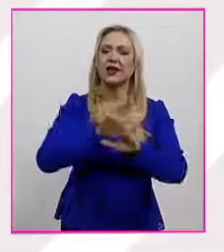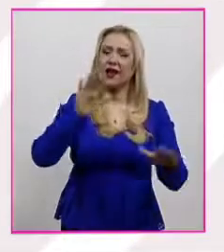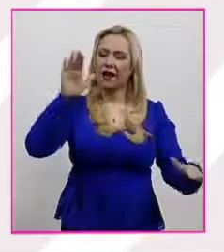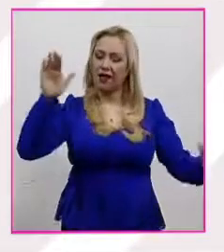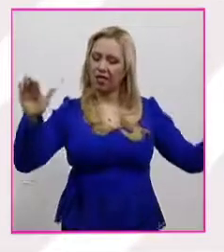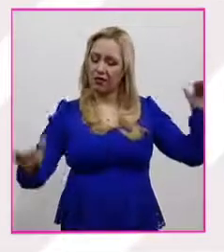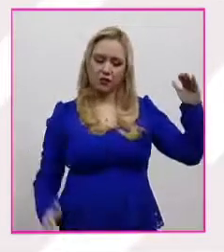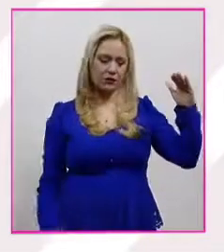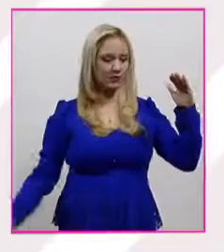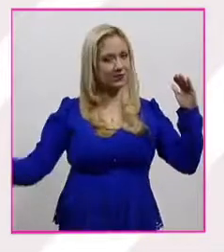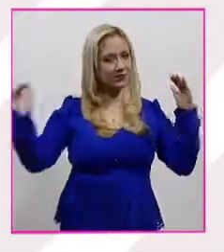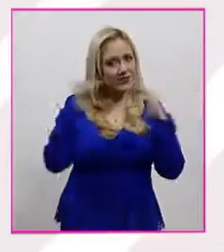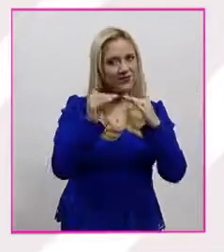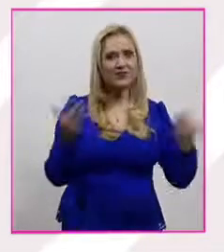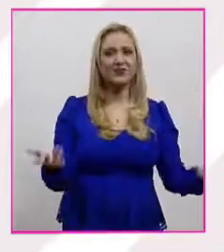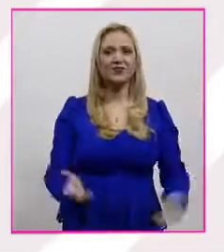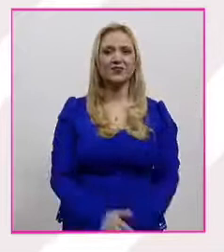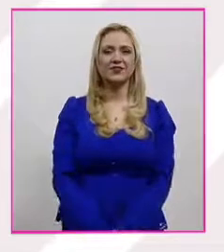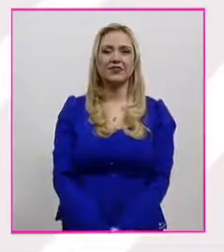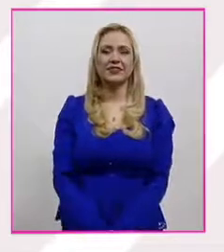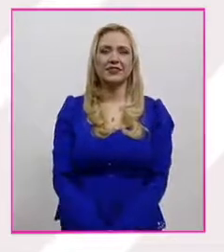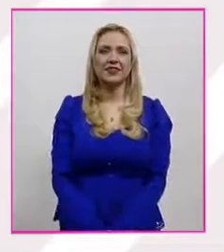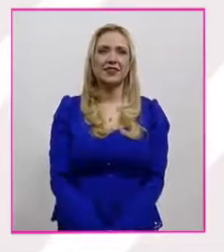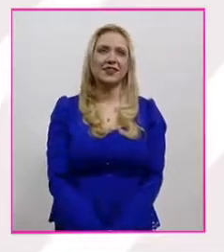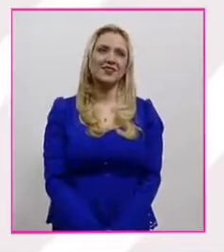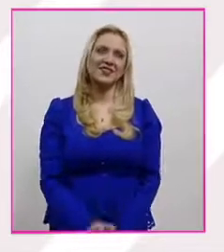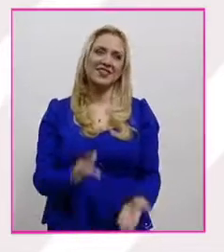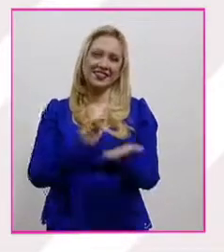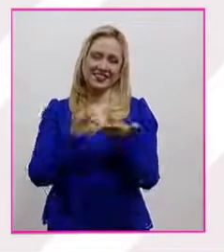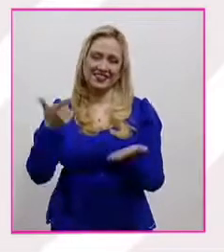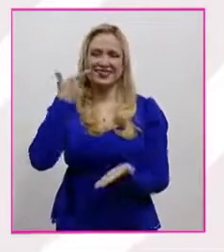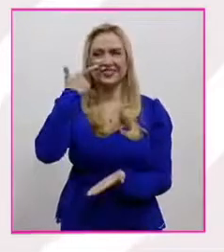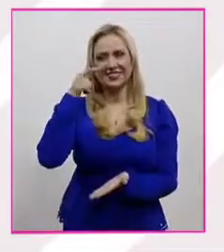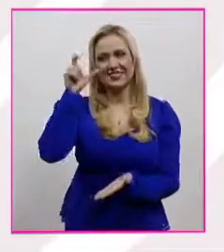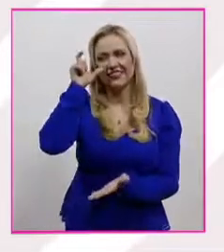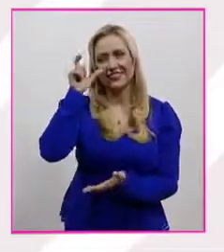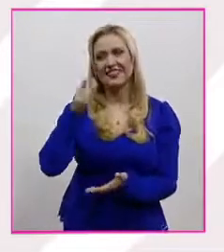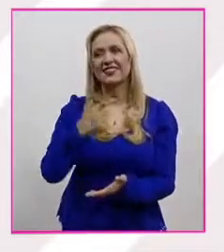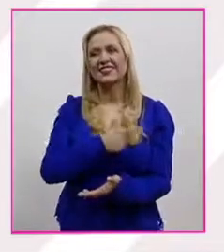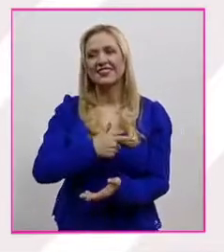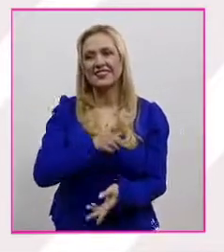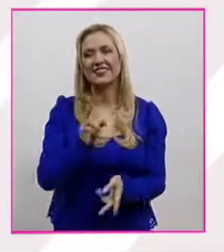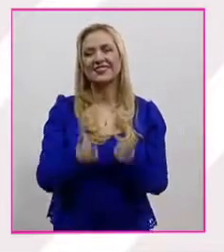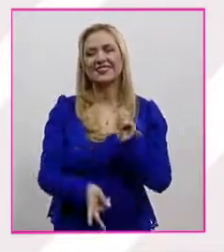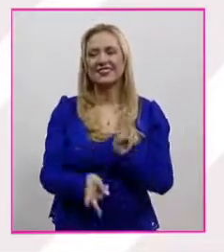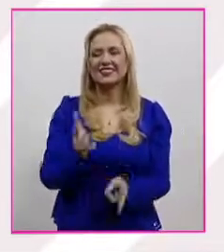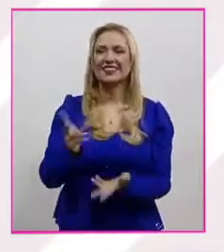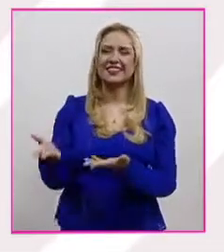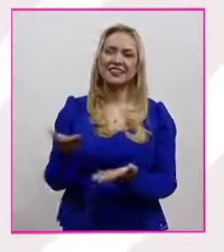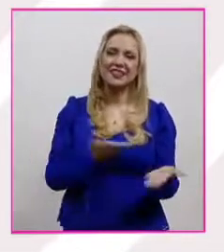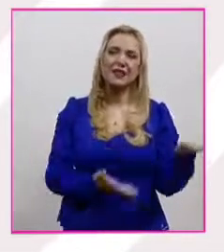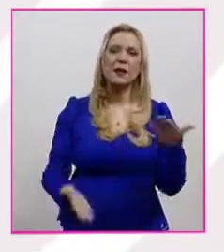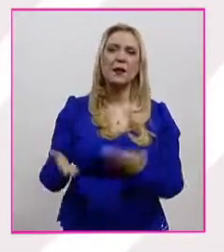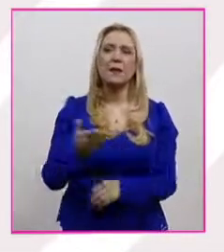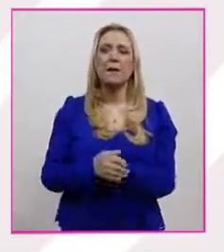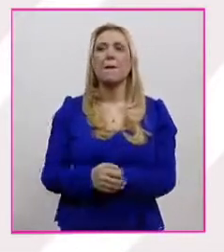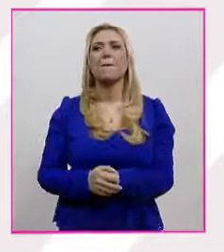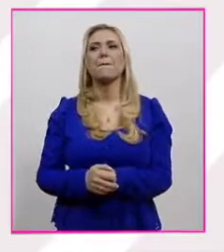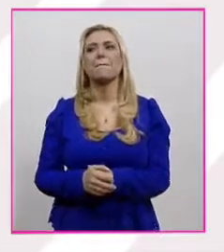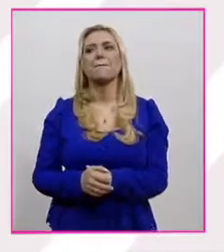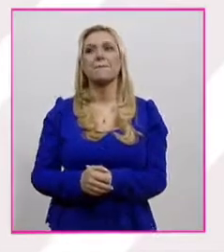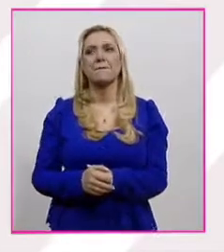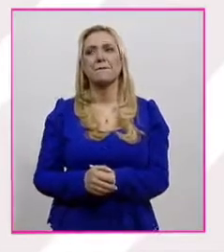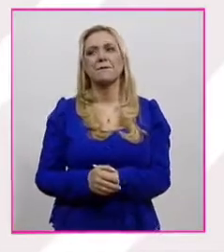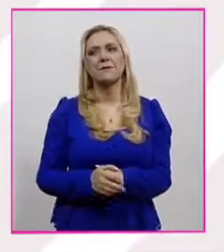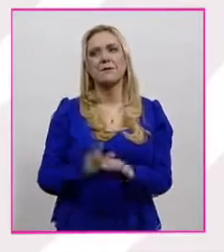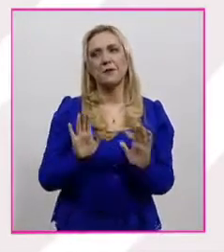genera. Ay, sí, gracias, Gera. Gracias por la plática y gracias a Luis también por todo lo que nos comparte. Y voy a tratar de